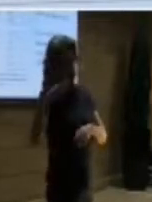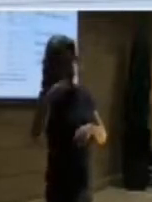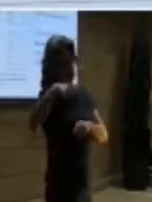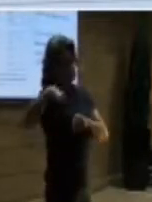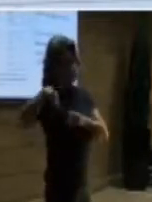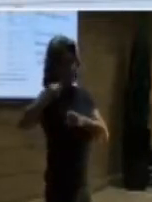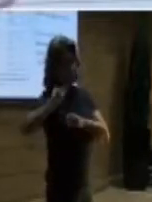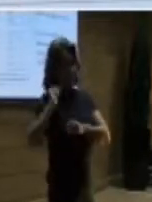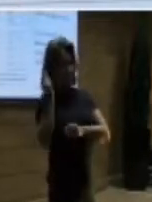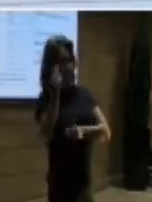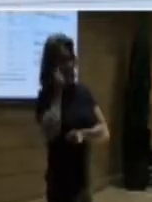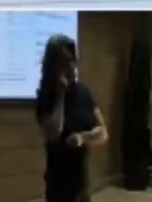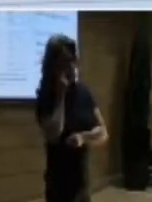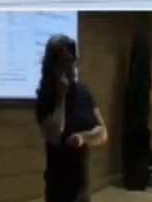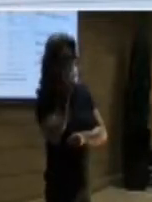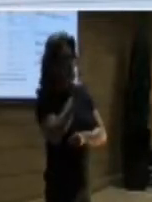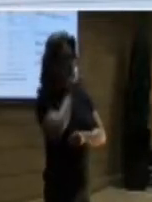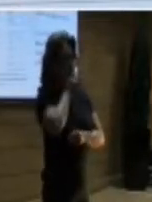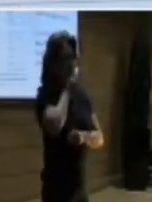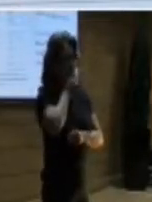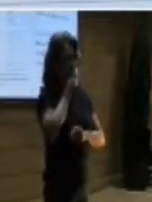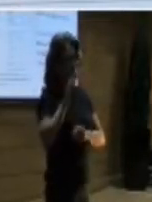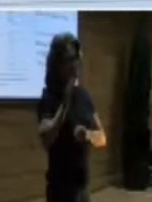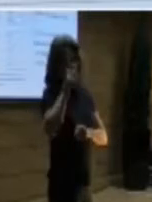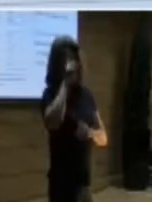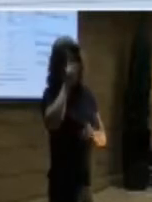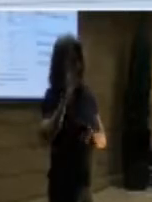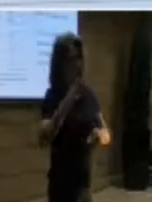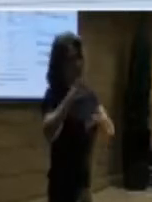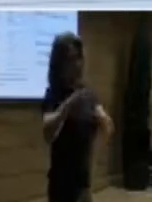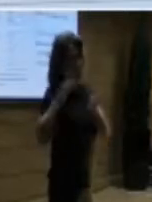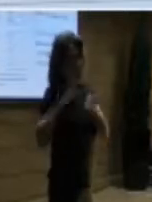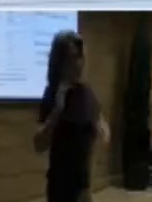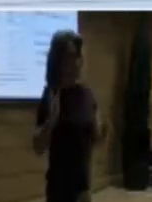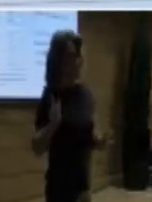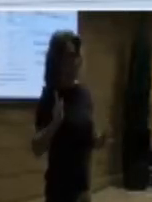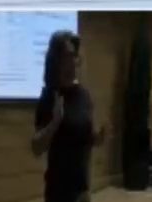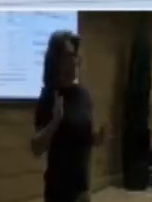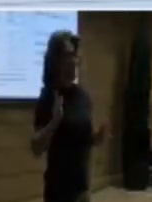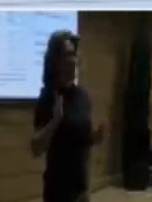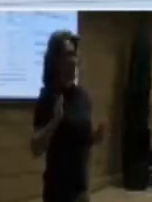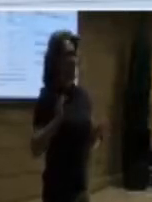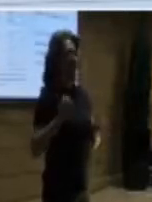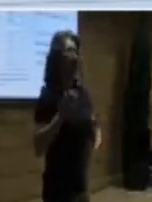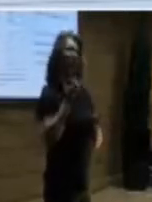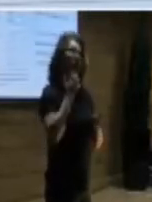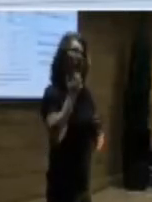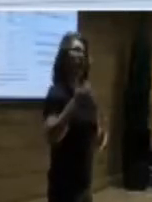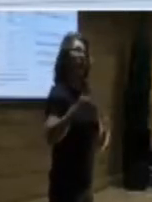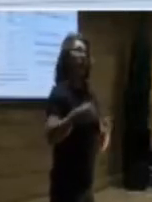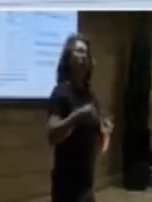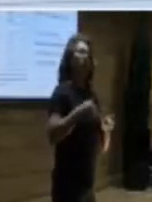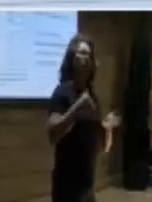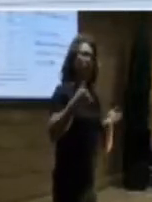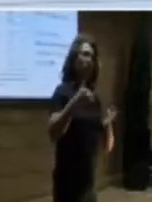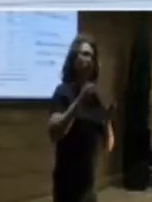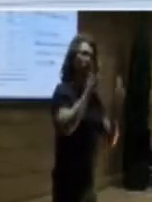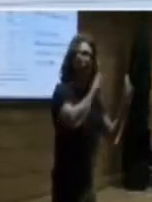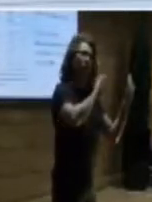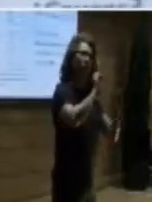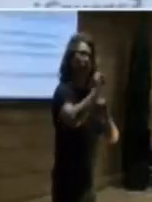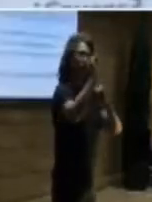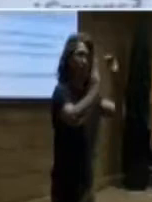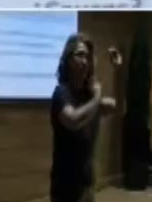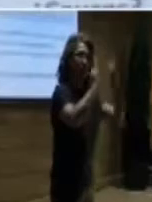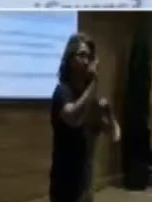están diagnosticadas. Y si nos vamos a las demencias leves, ya no es más de la mitad, es prácticamente un 80%.